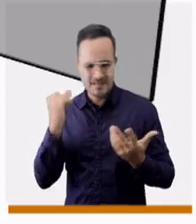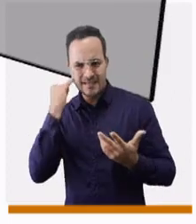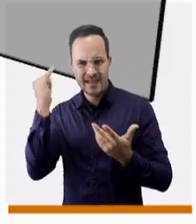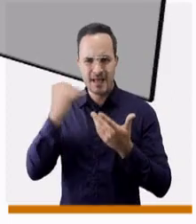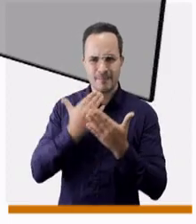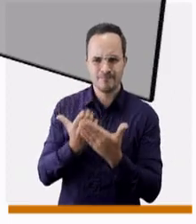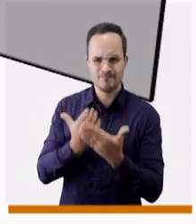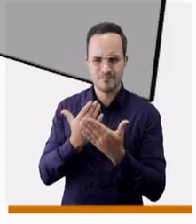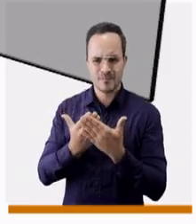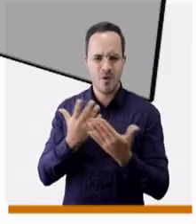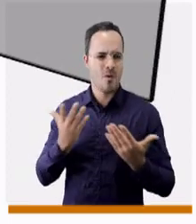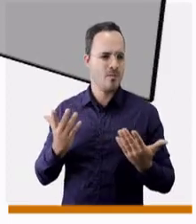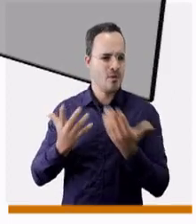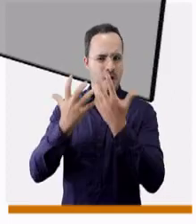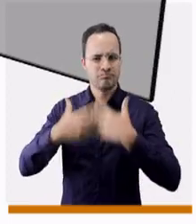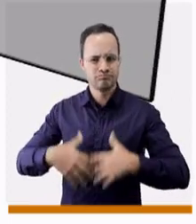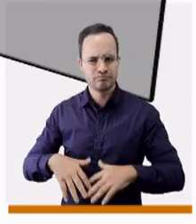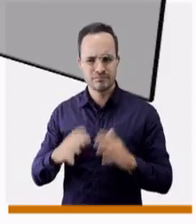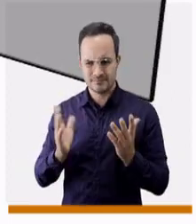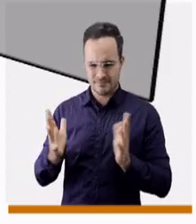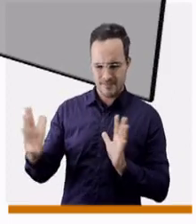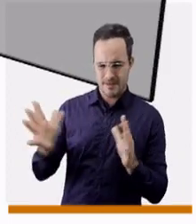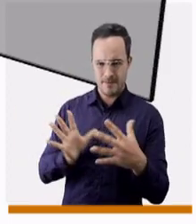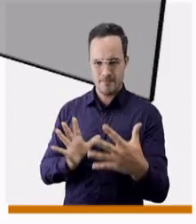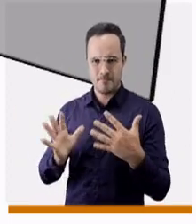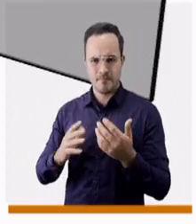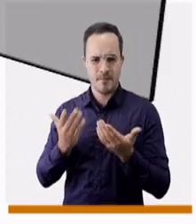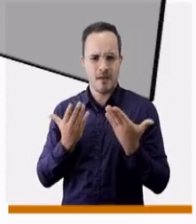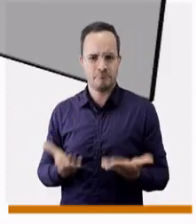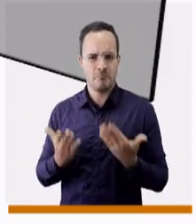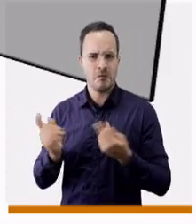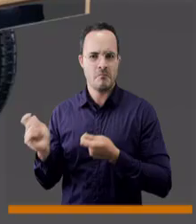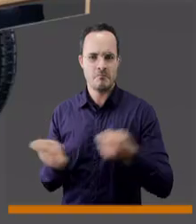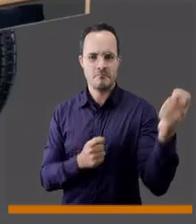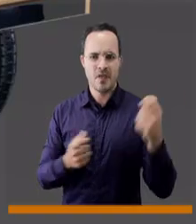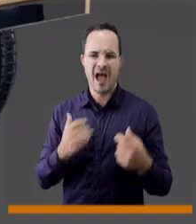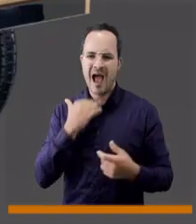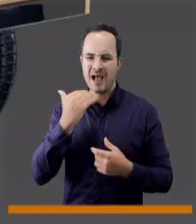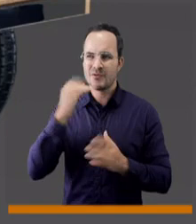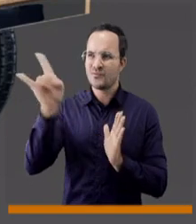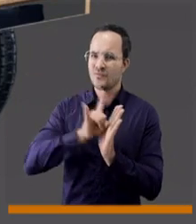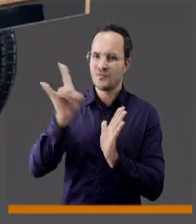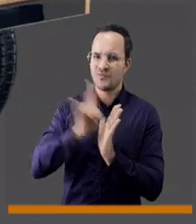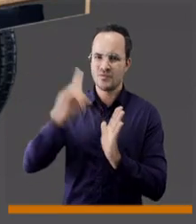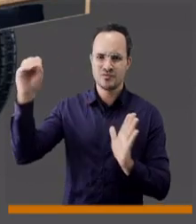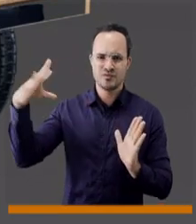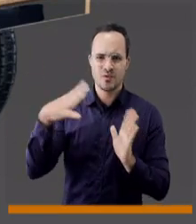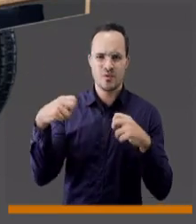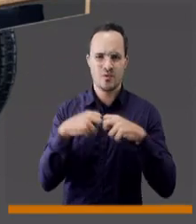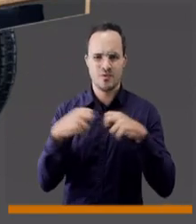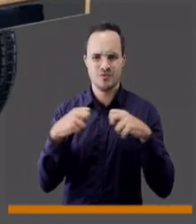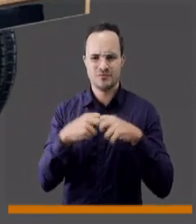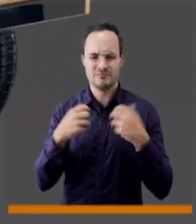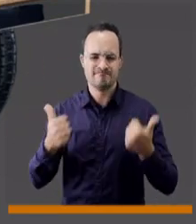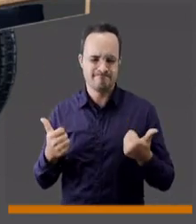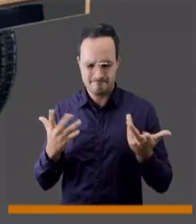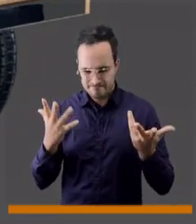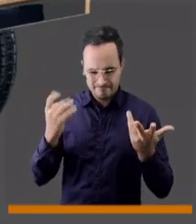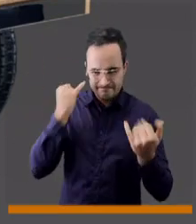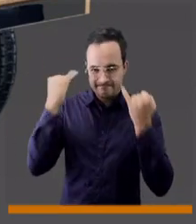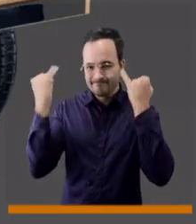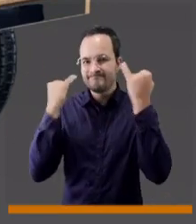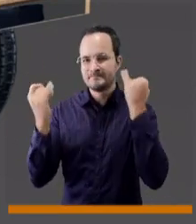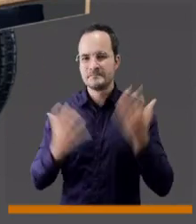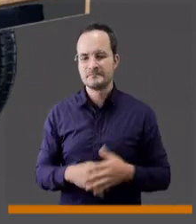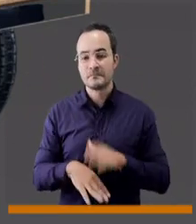más liviano, que pueda de tener como cierto sistema de energía solar, que sea sostenible, porque